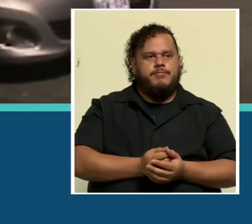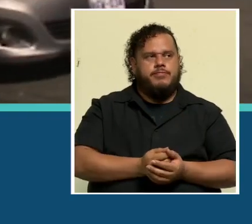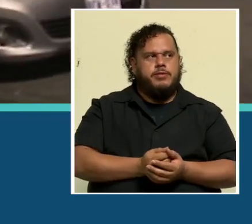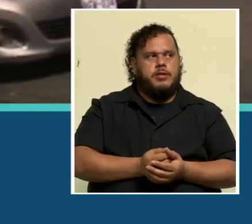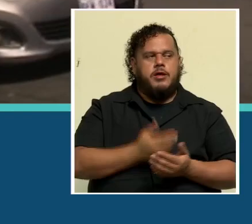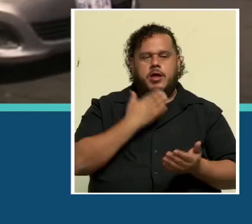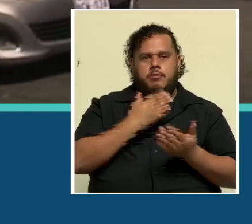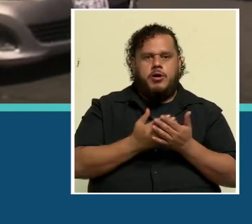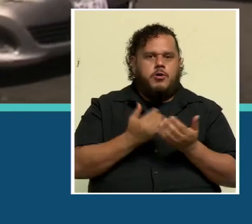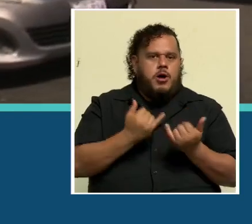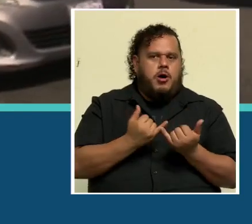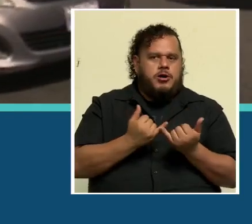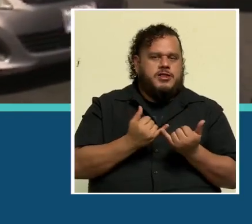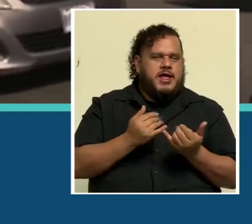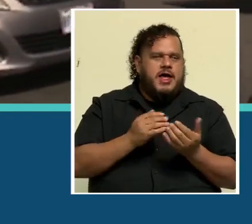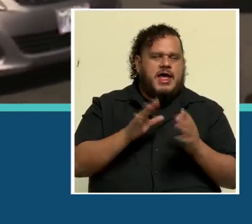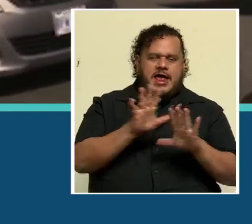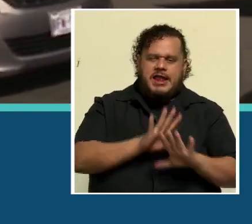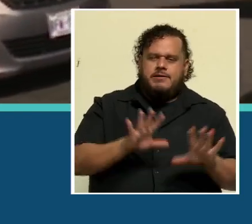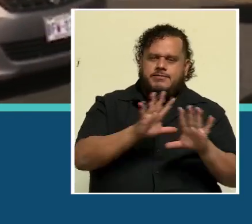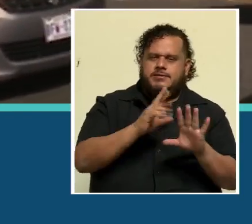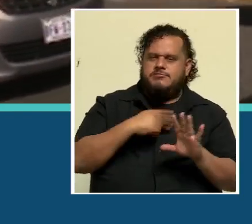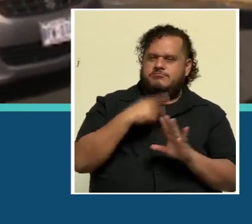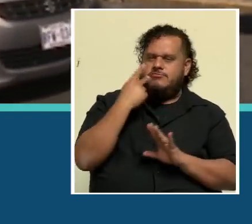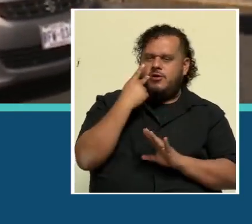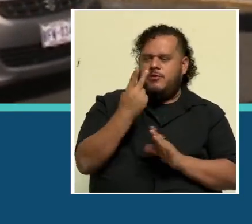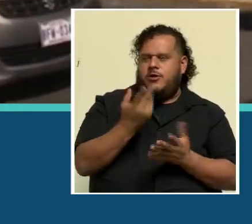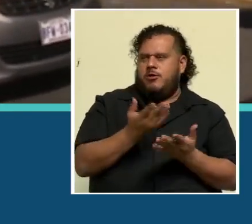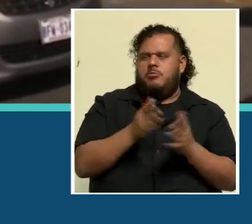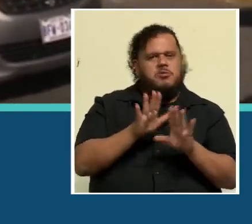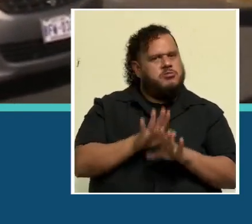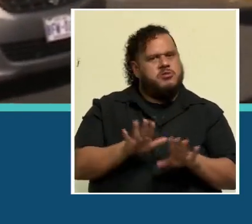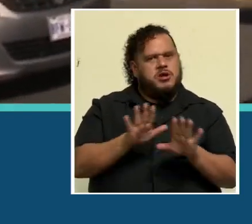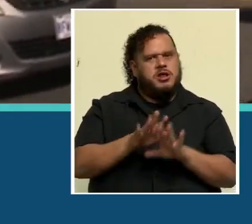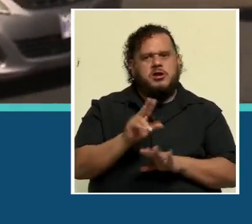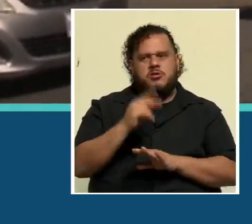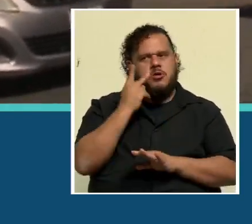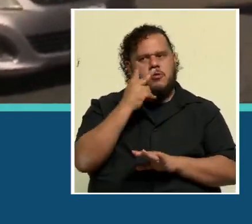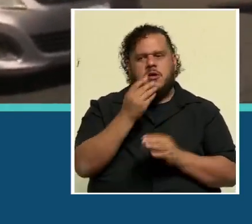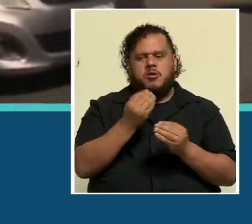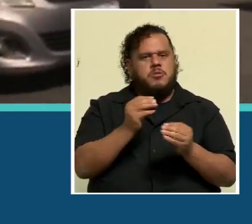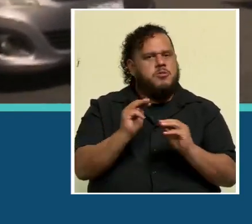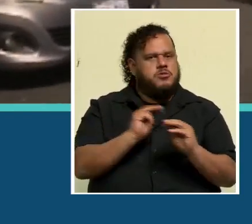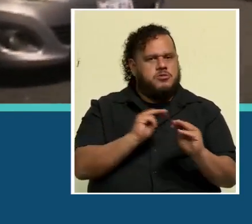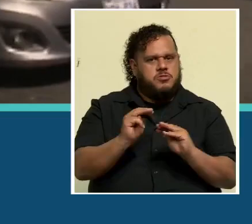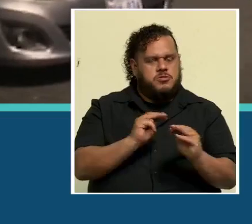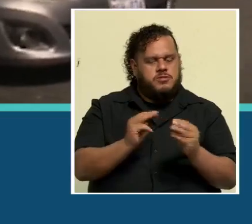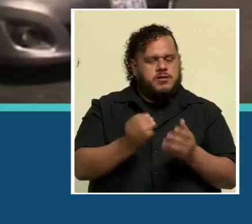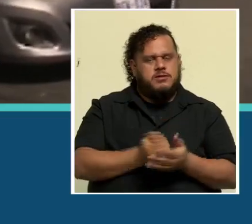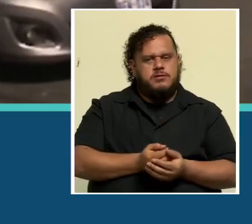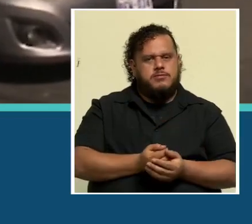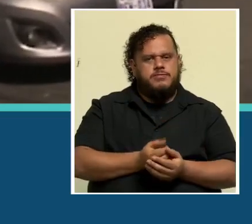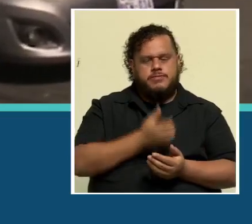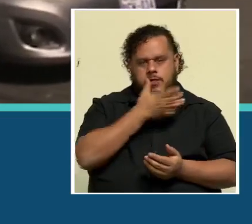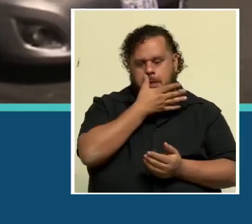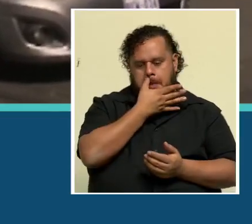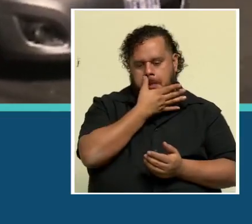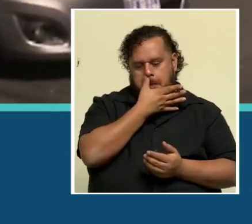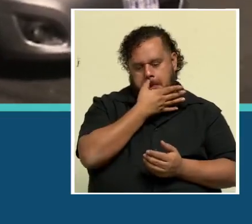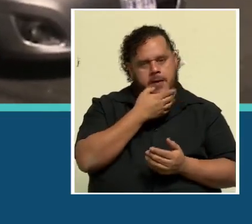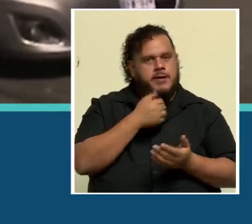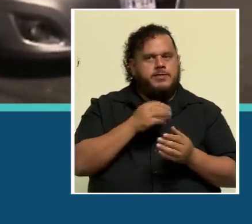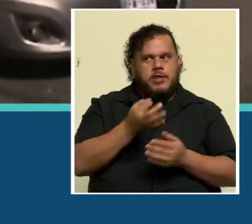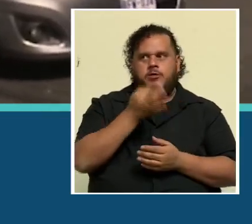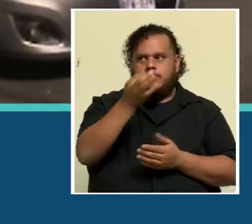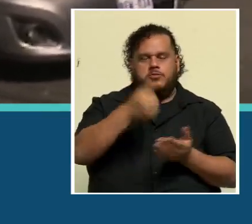el clima lo he visto muy, como te dijera, muy tranquilo, no veo mucho movimiento de los